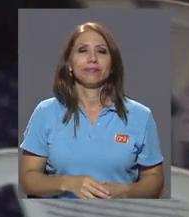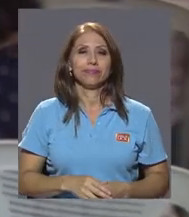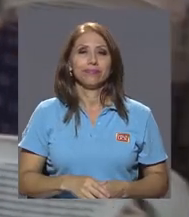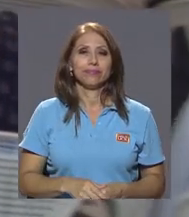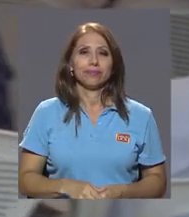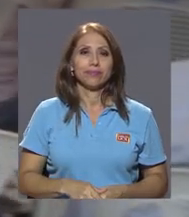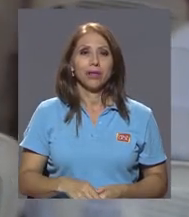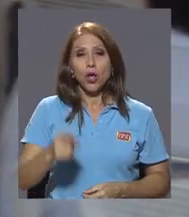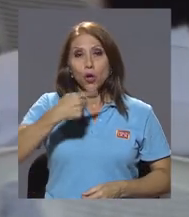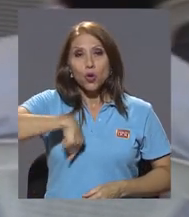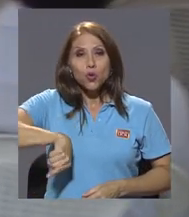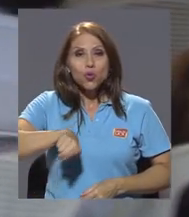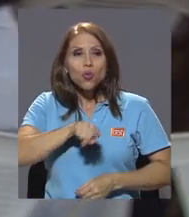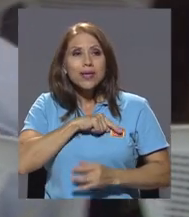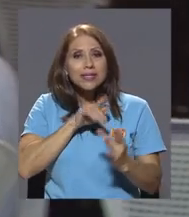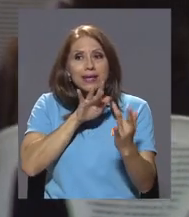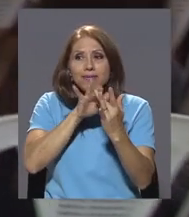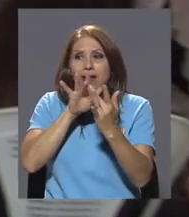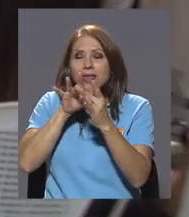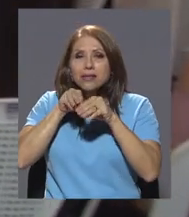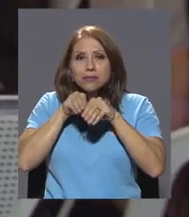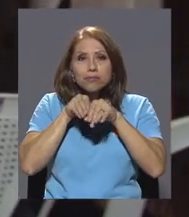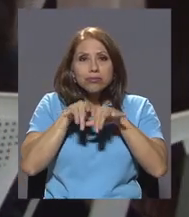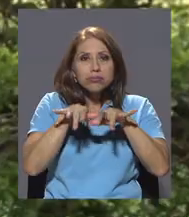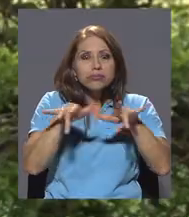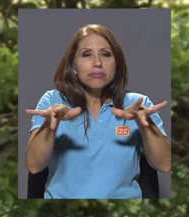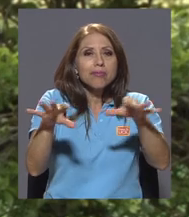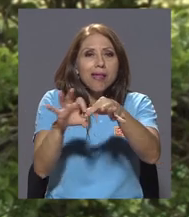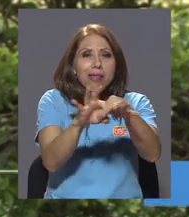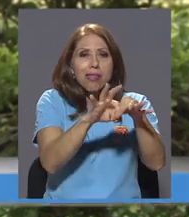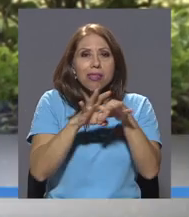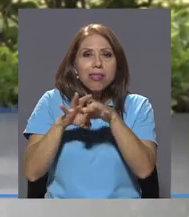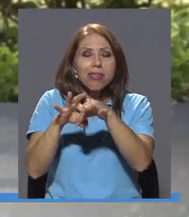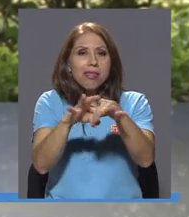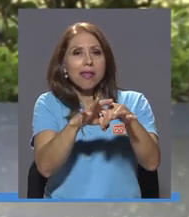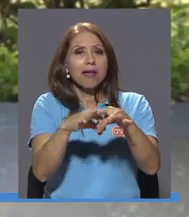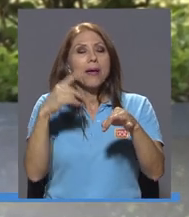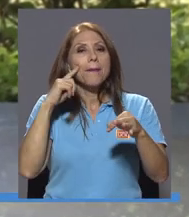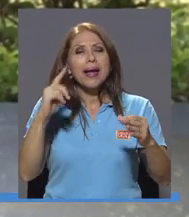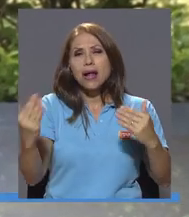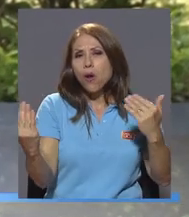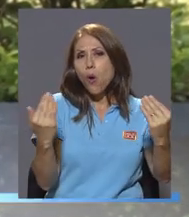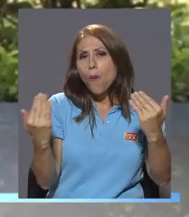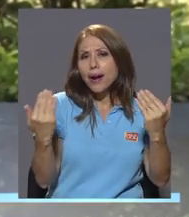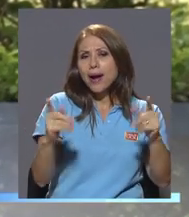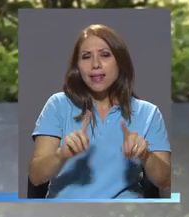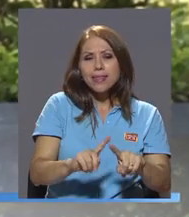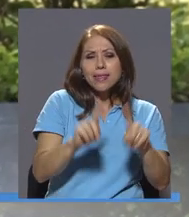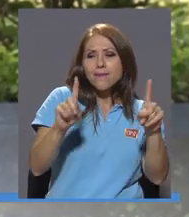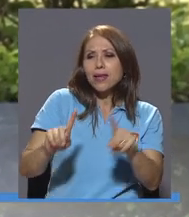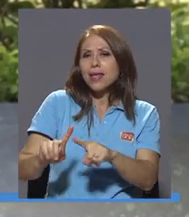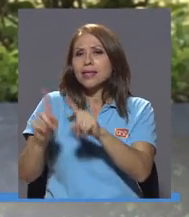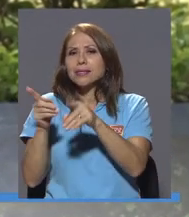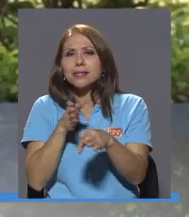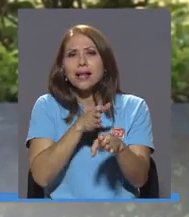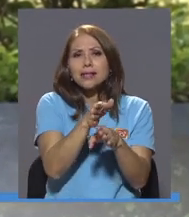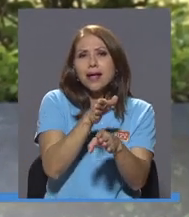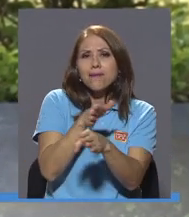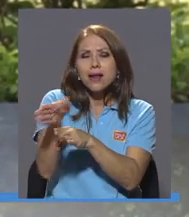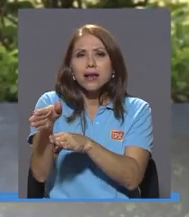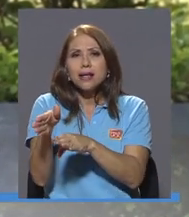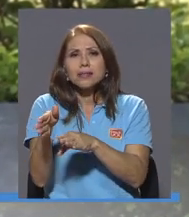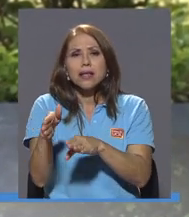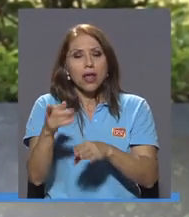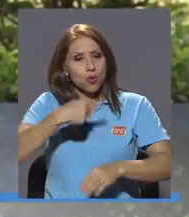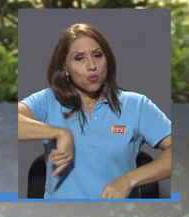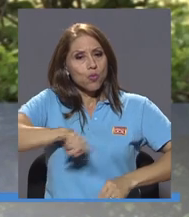extender nuestras redes, para ver, para comparar las diferencias entre las carreras, cómo podemos mejorar